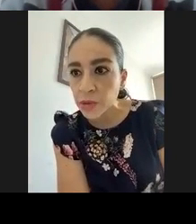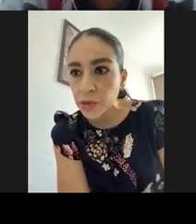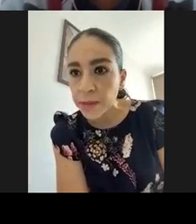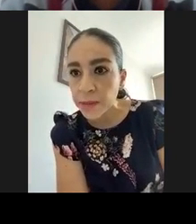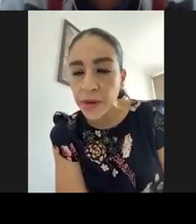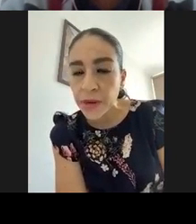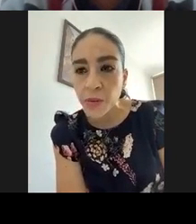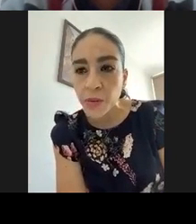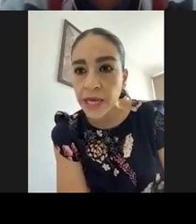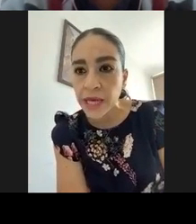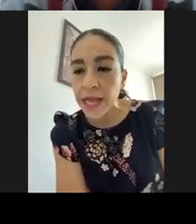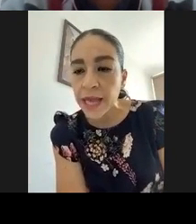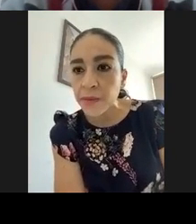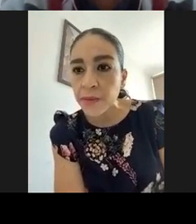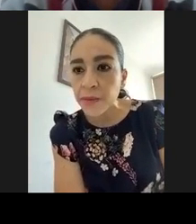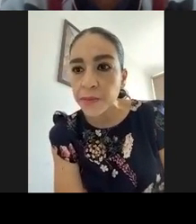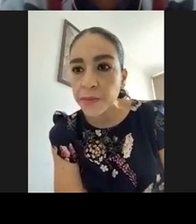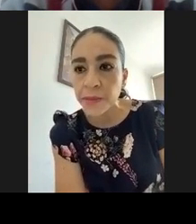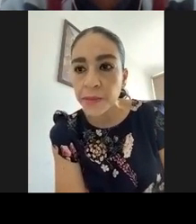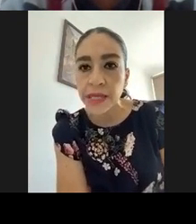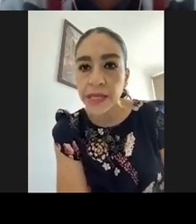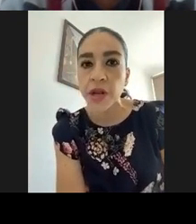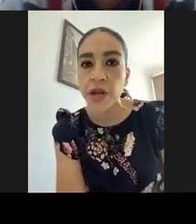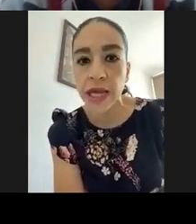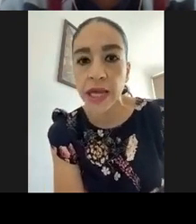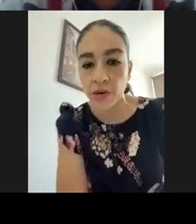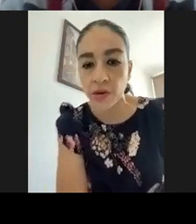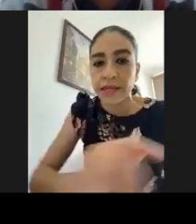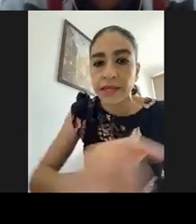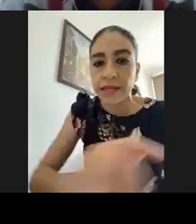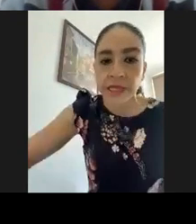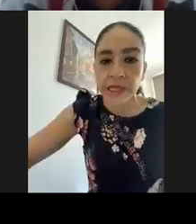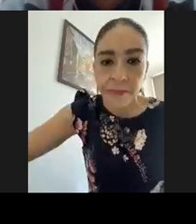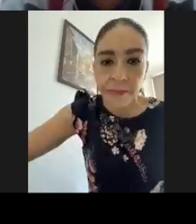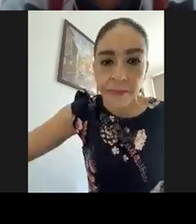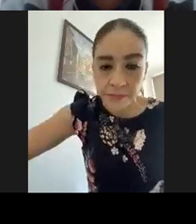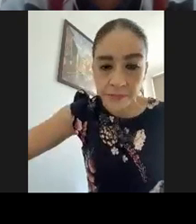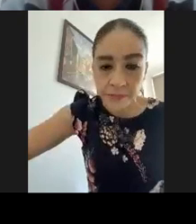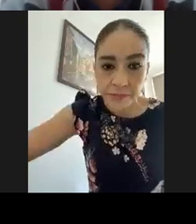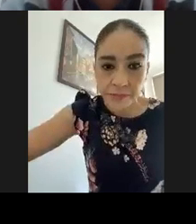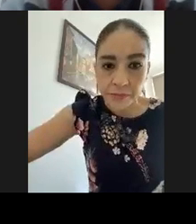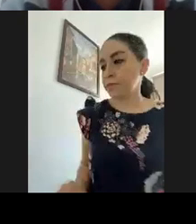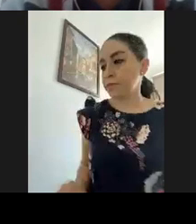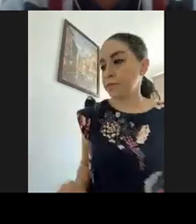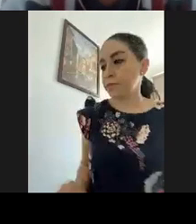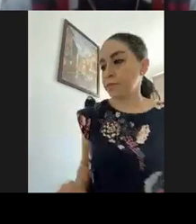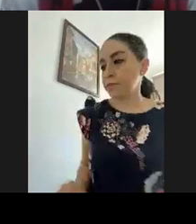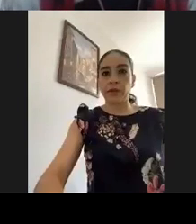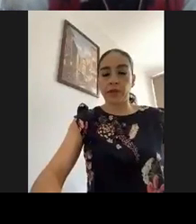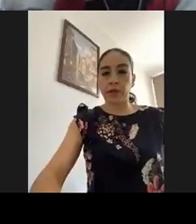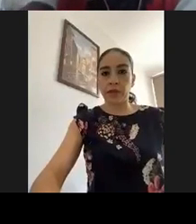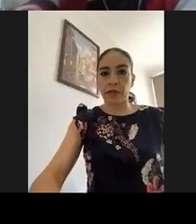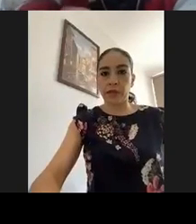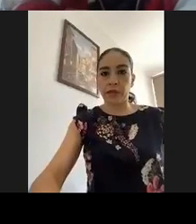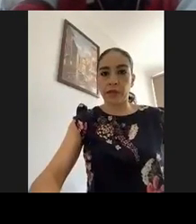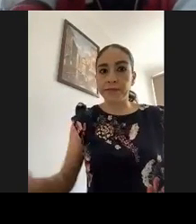segunda etapa del plan de movilidad del municipio de Tepatitlán de Morelos, Jalisco. Adelante, presidente. Gracias, regidora. Bueno, antes que